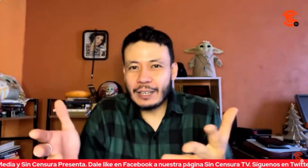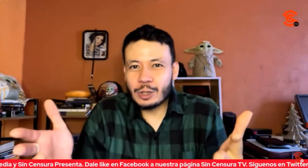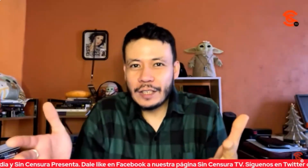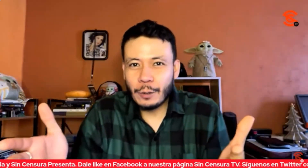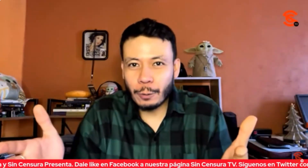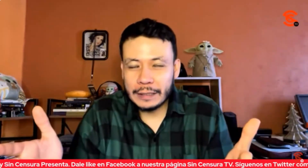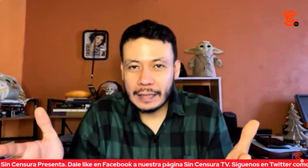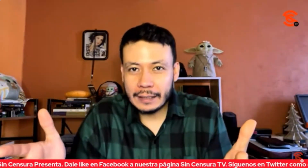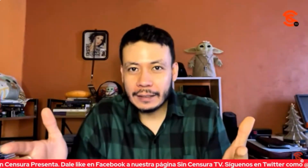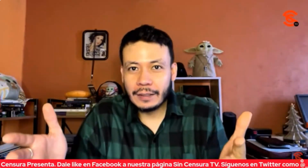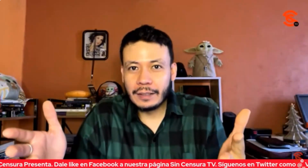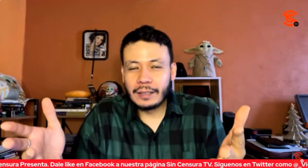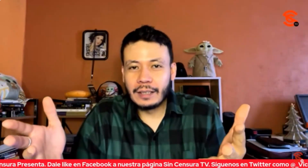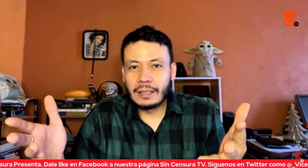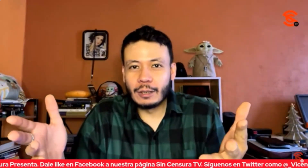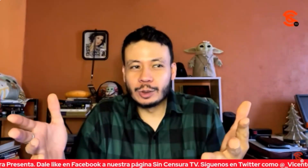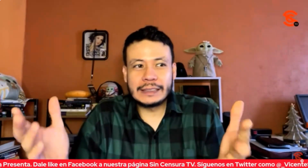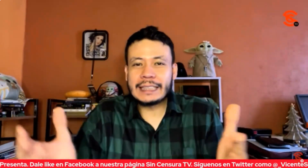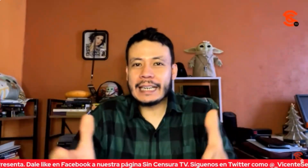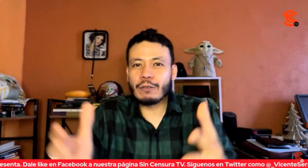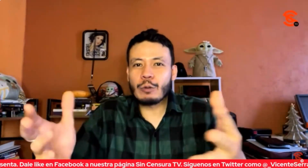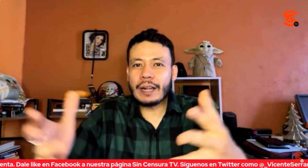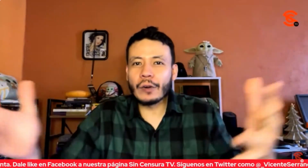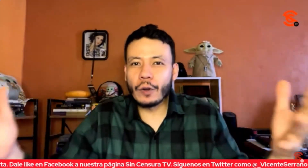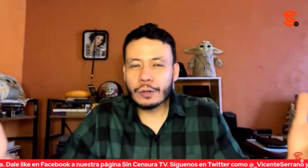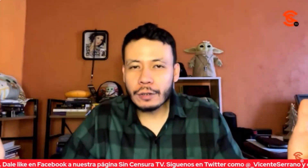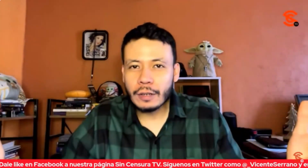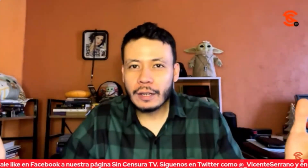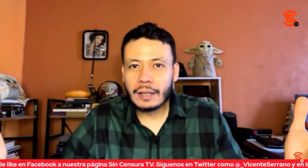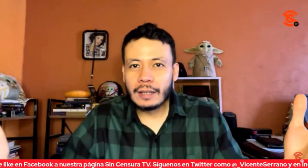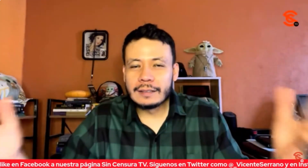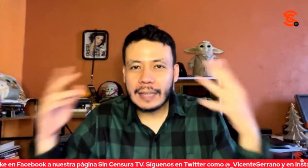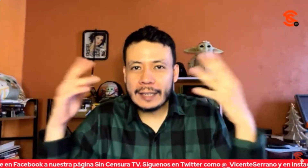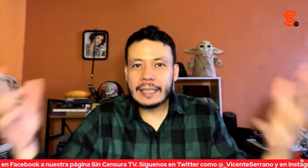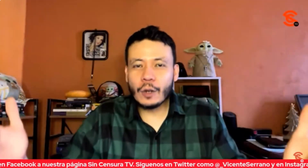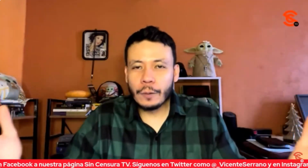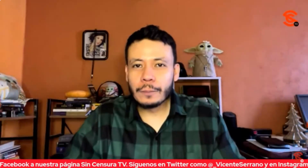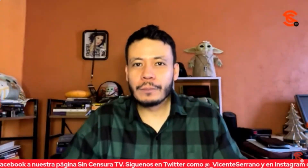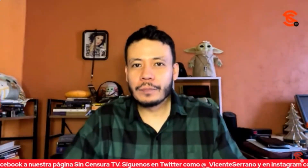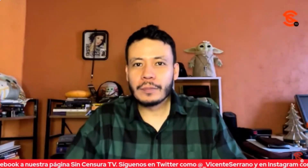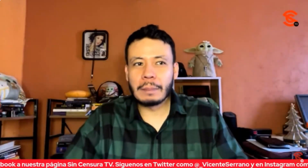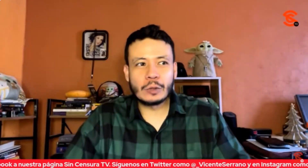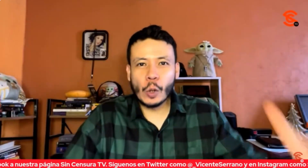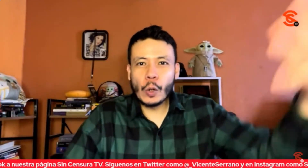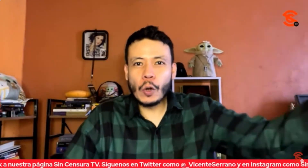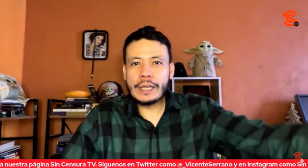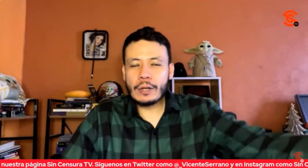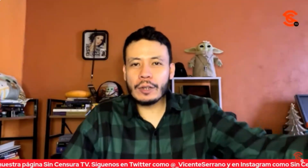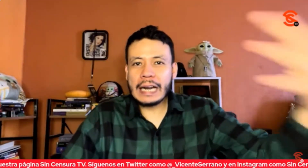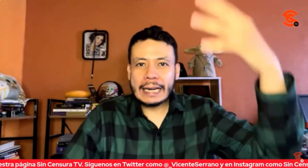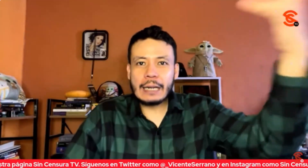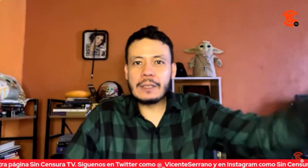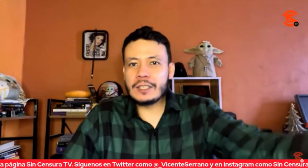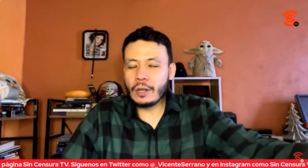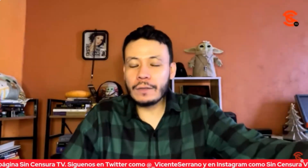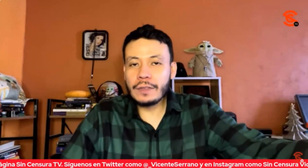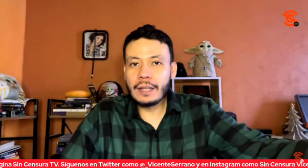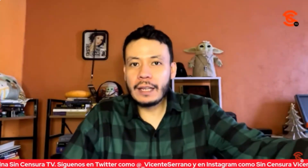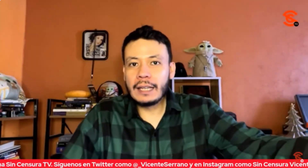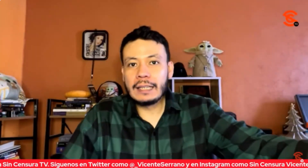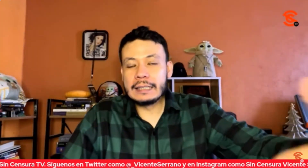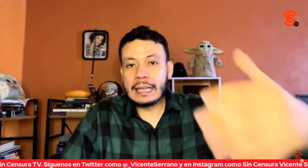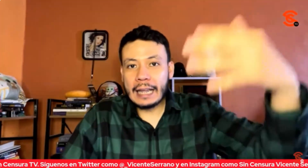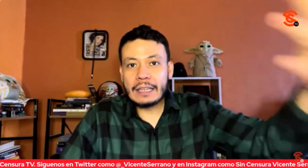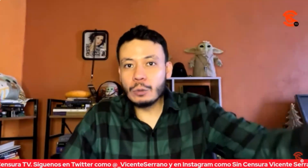¿Ustedes creen que no se dieron cuenta? ¿Ustedes creen que fue un error técnico metodológico de la